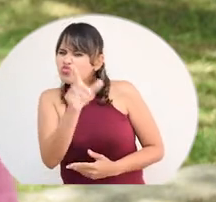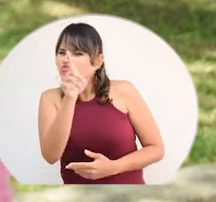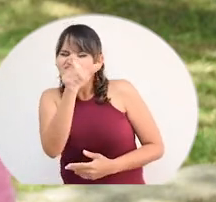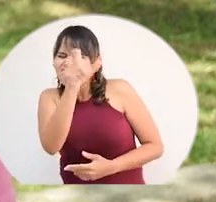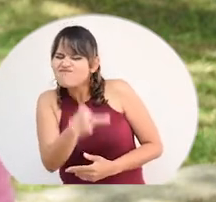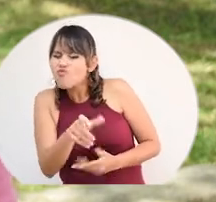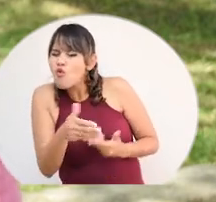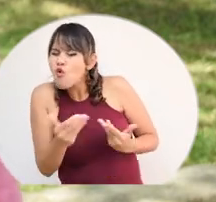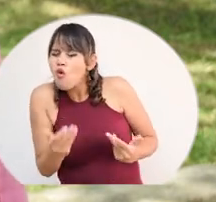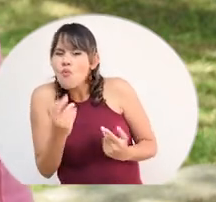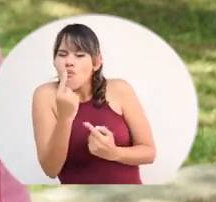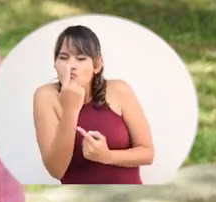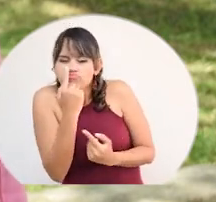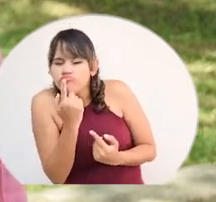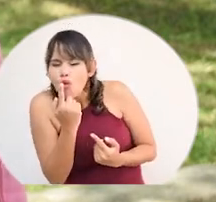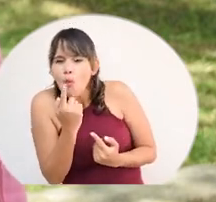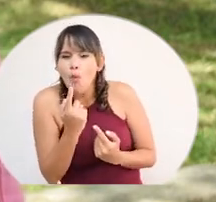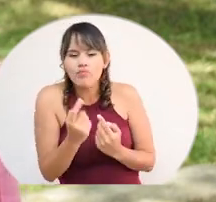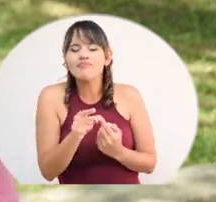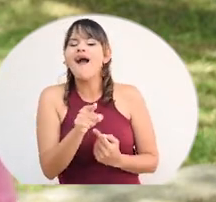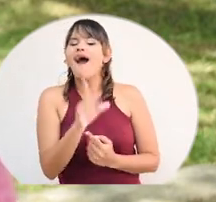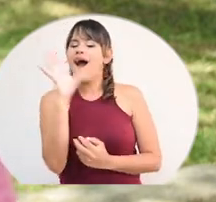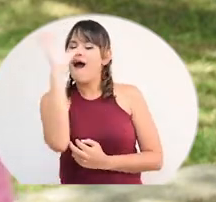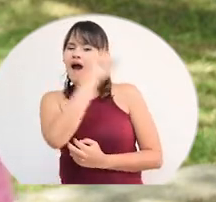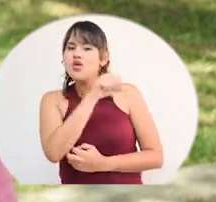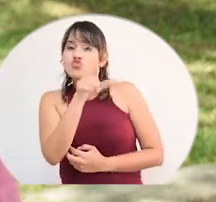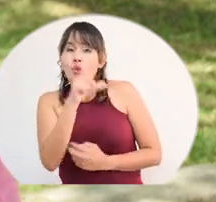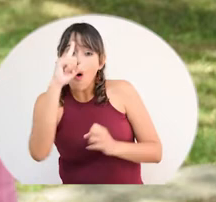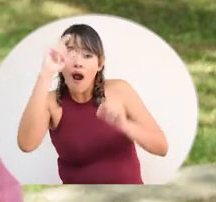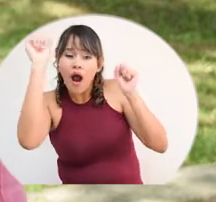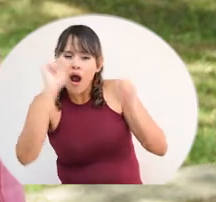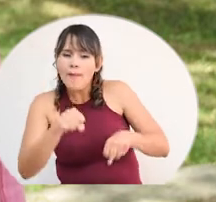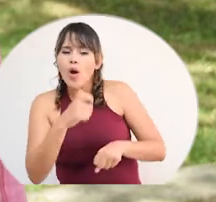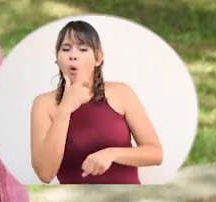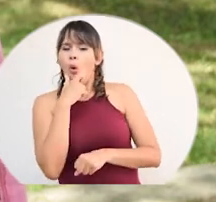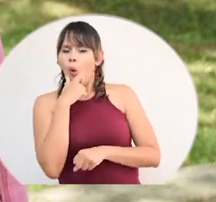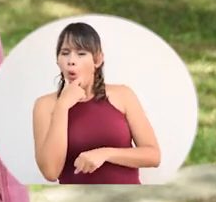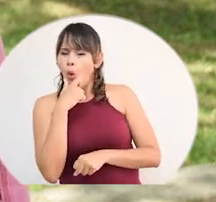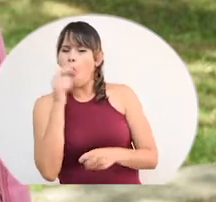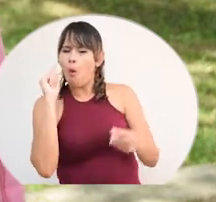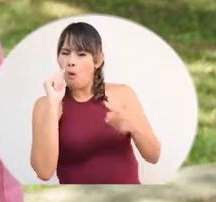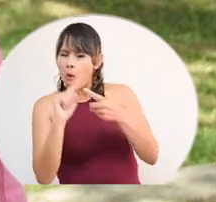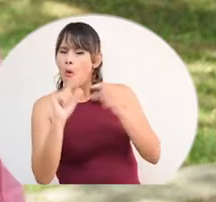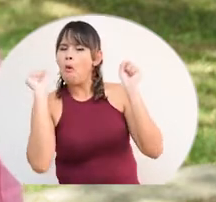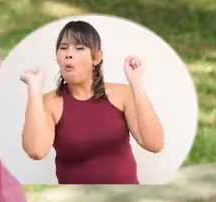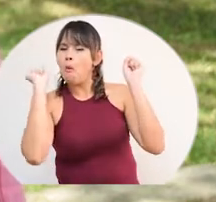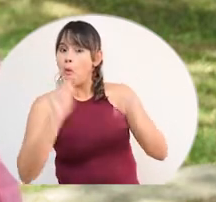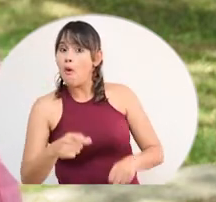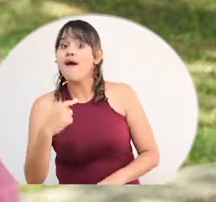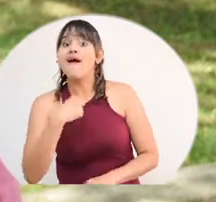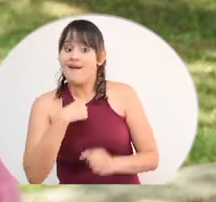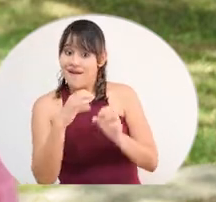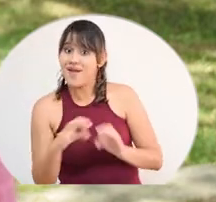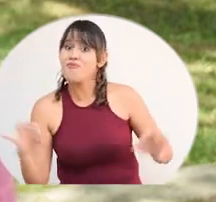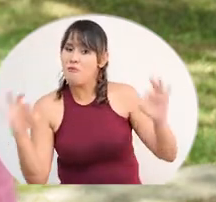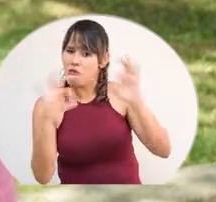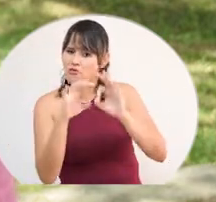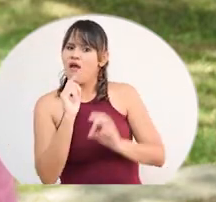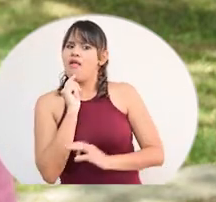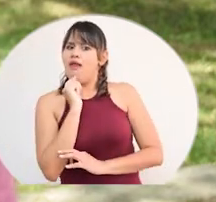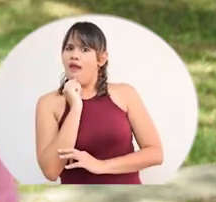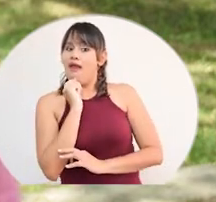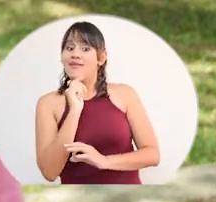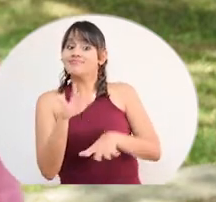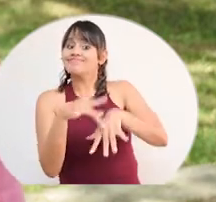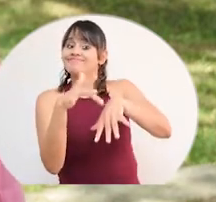y reconocerlo desde sus capacidades saber que tiene potencialidades que es